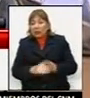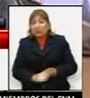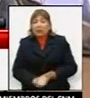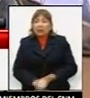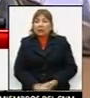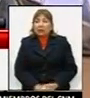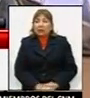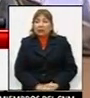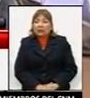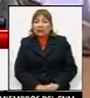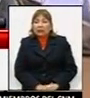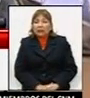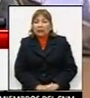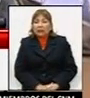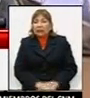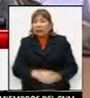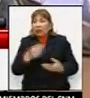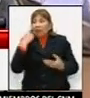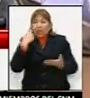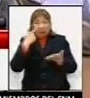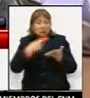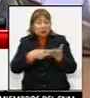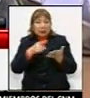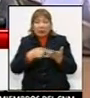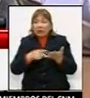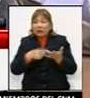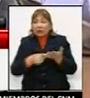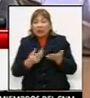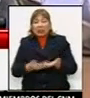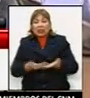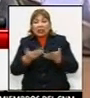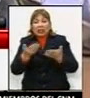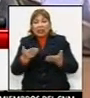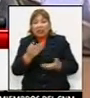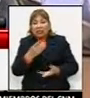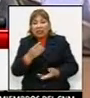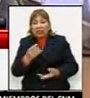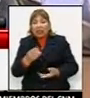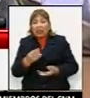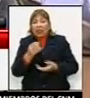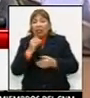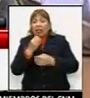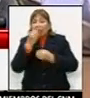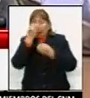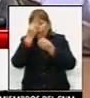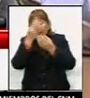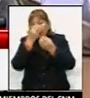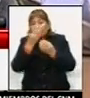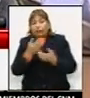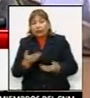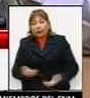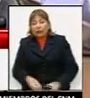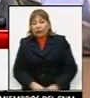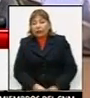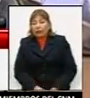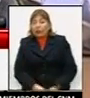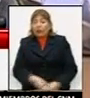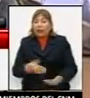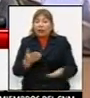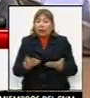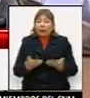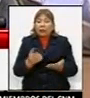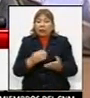haber la supervisión y entrega de información debida, aquello de que hay